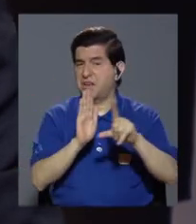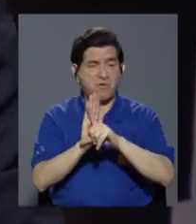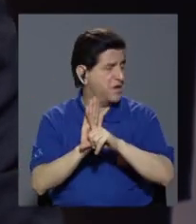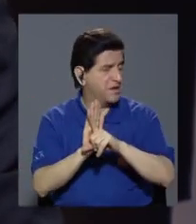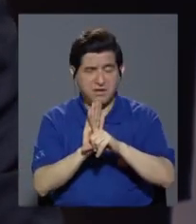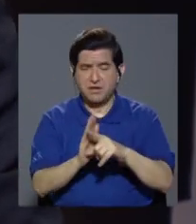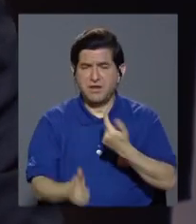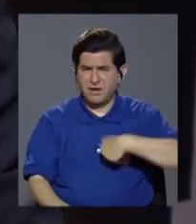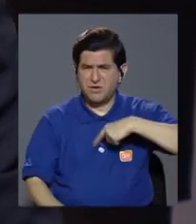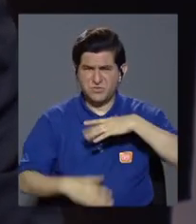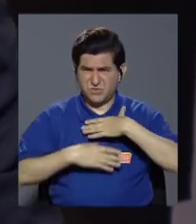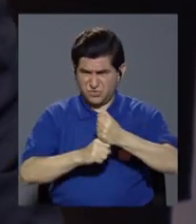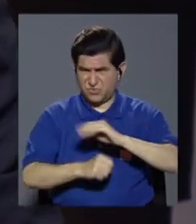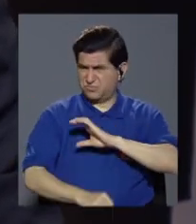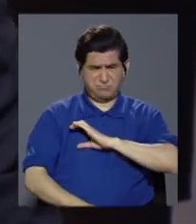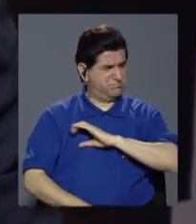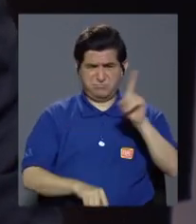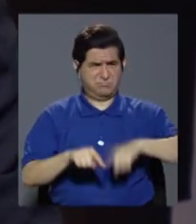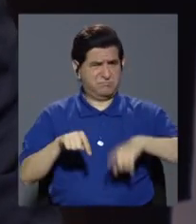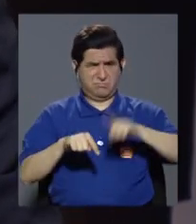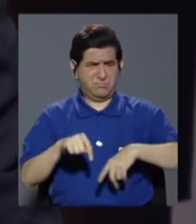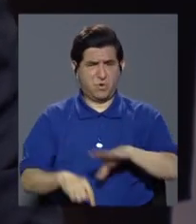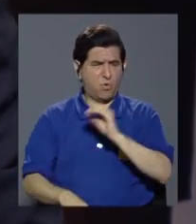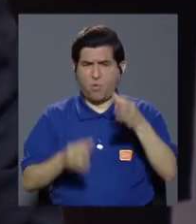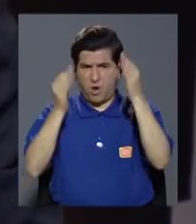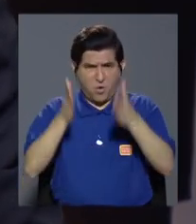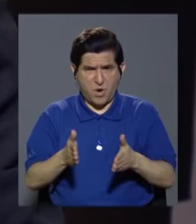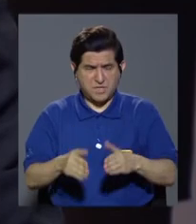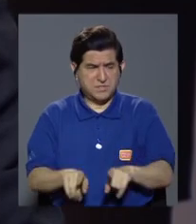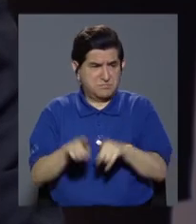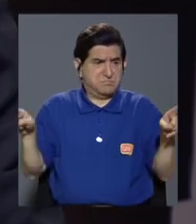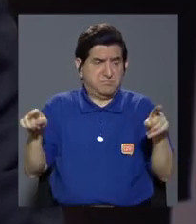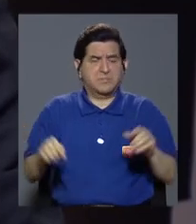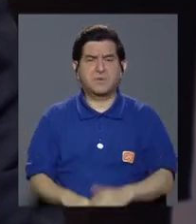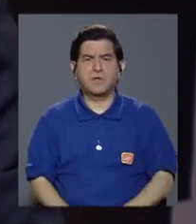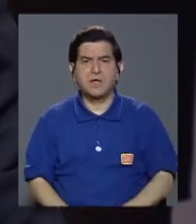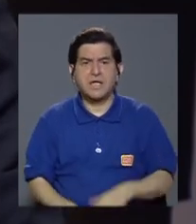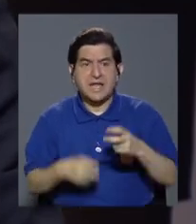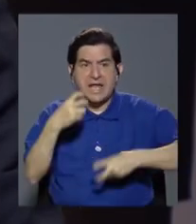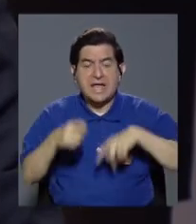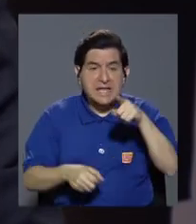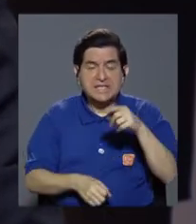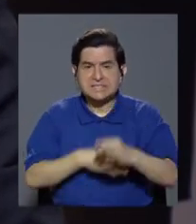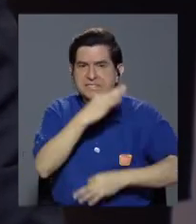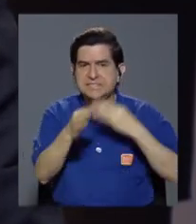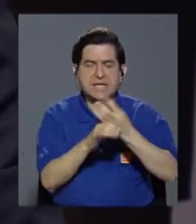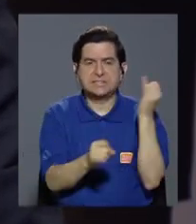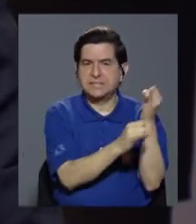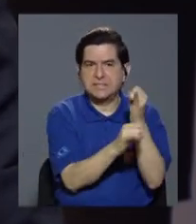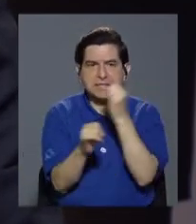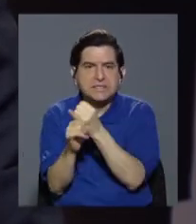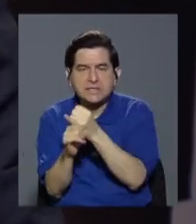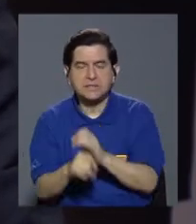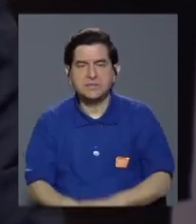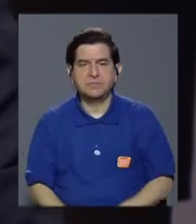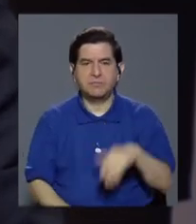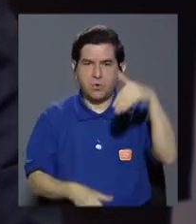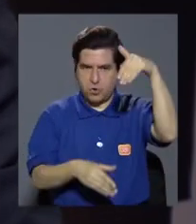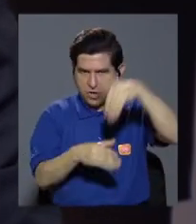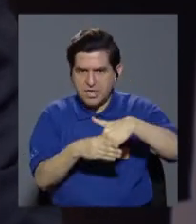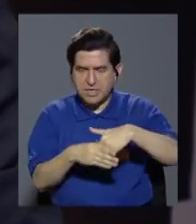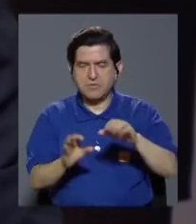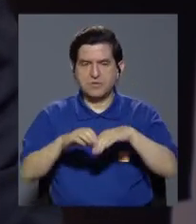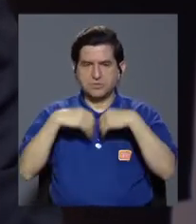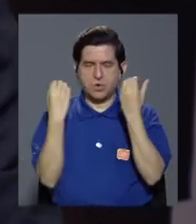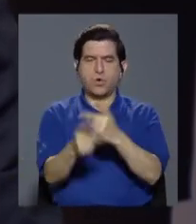no podemos confiar en la policía nosotros no podemos confiar en los jueces cuando hay una crisis institucional de esa naturaleza lo lógico es que hubiera una intervención de los